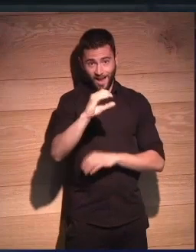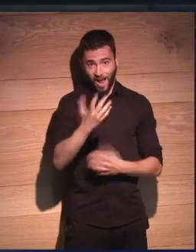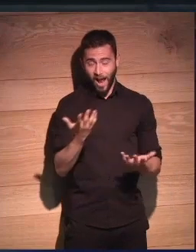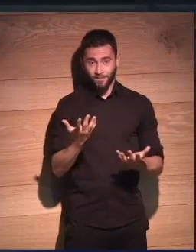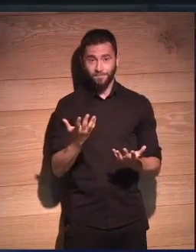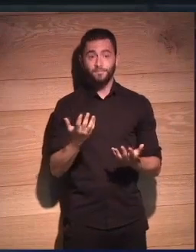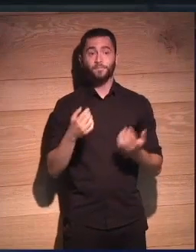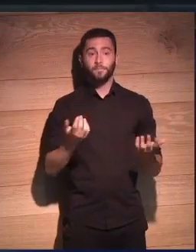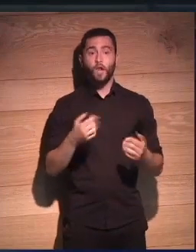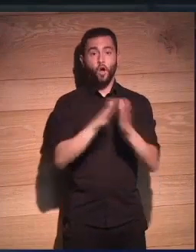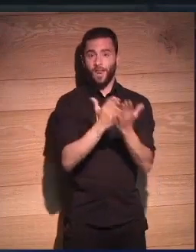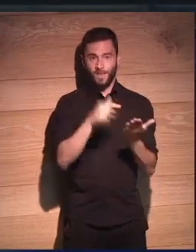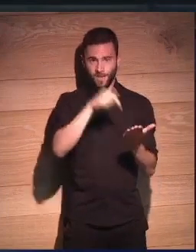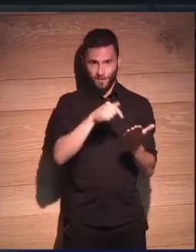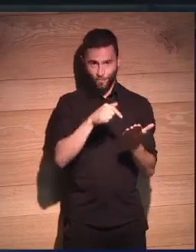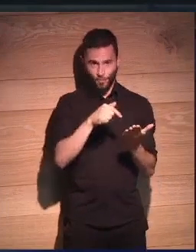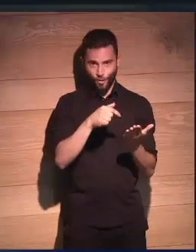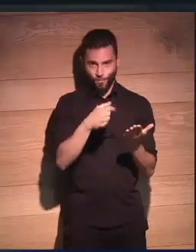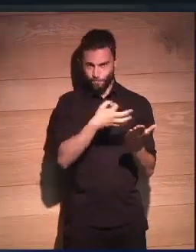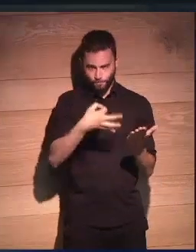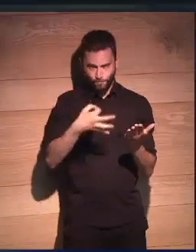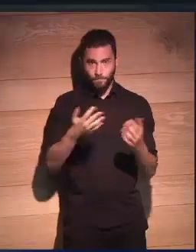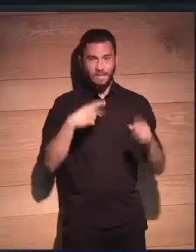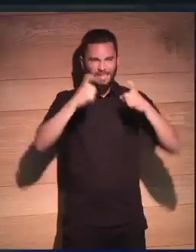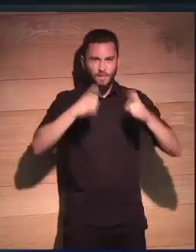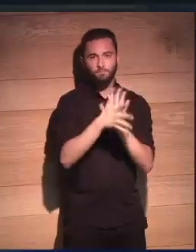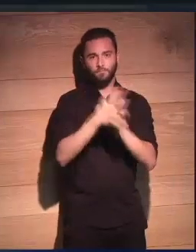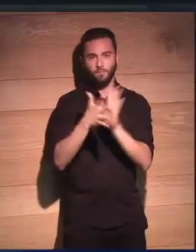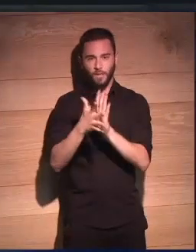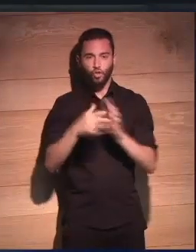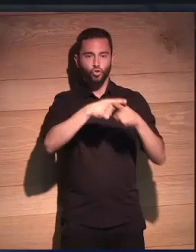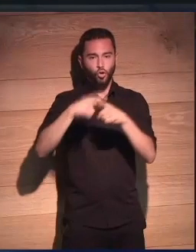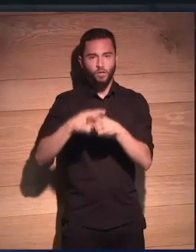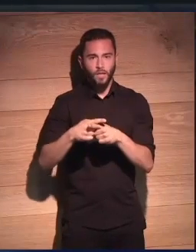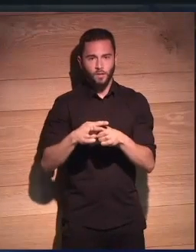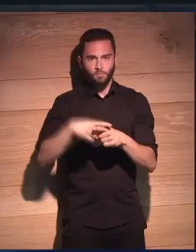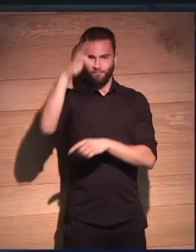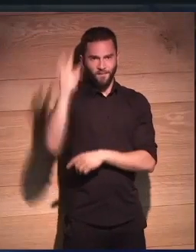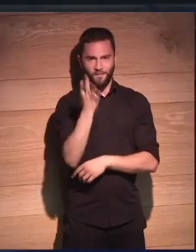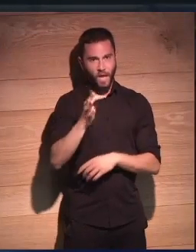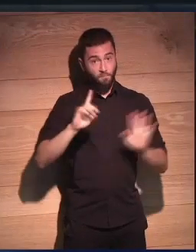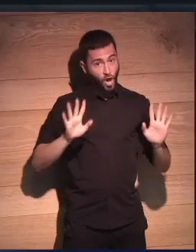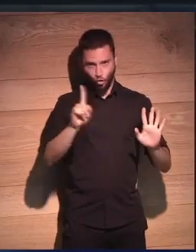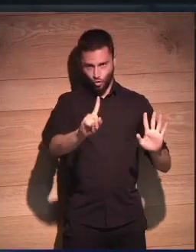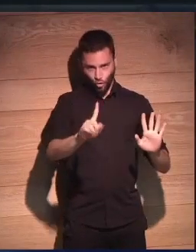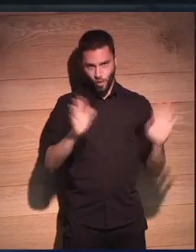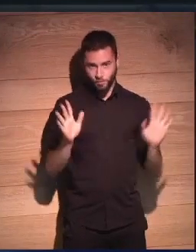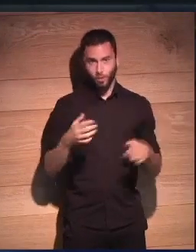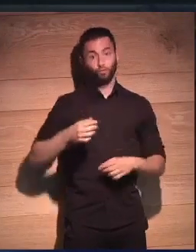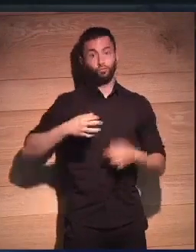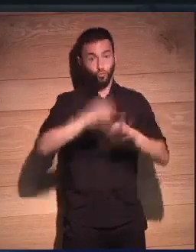también este estupendo libro intenta explicar, hay cosas que parecen inamovibles, que no lo son, y afortunadamente podemos escoger,